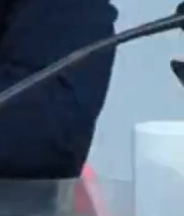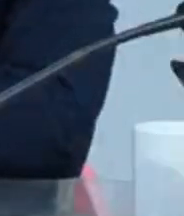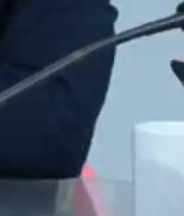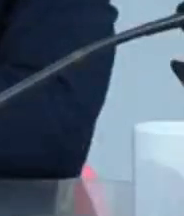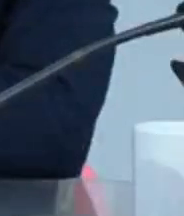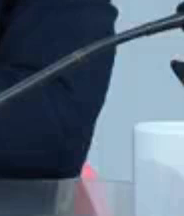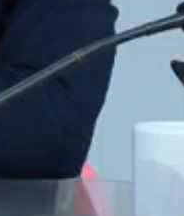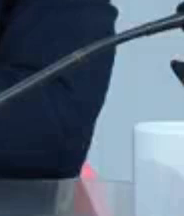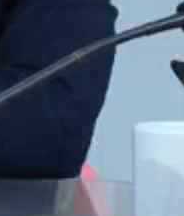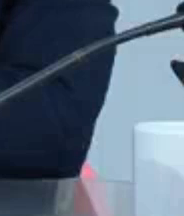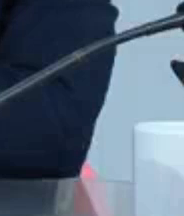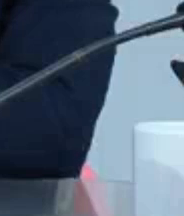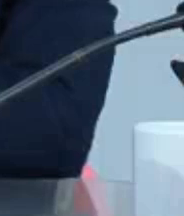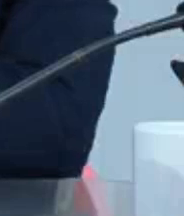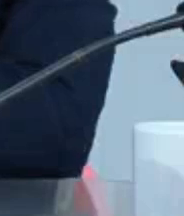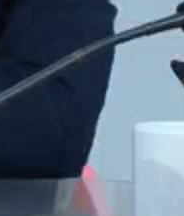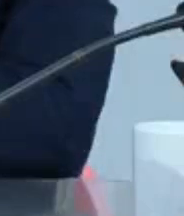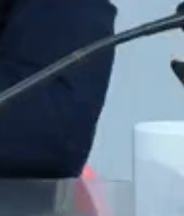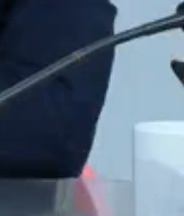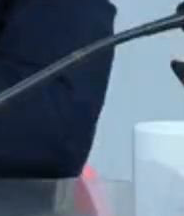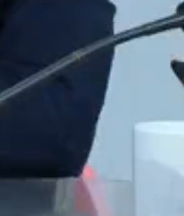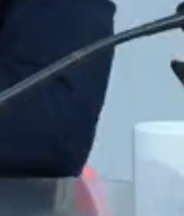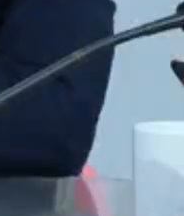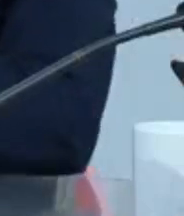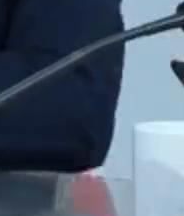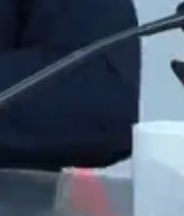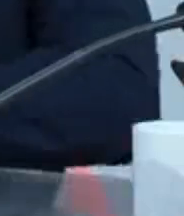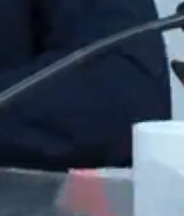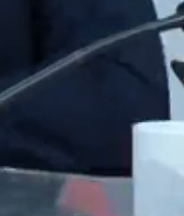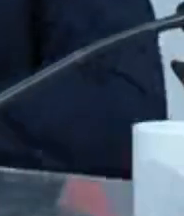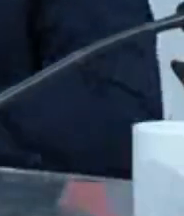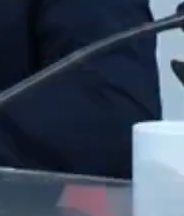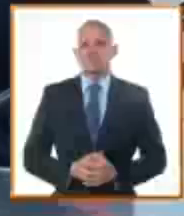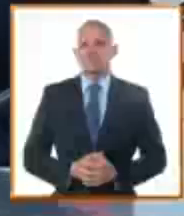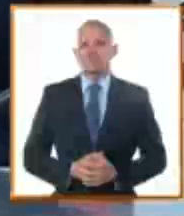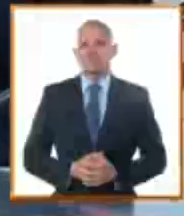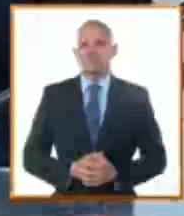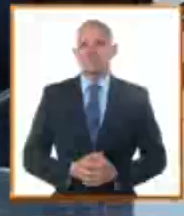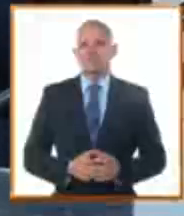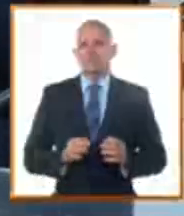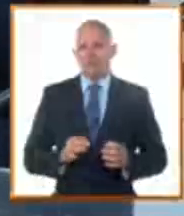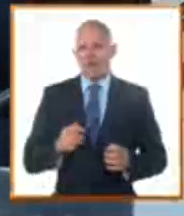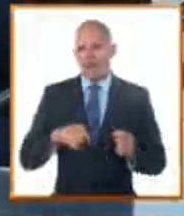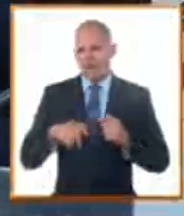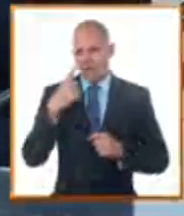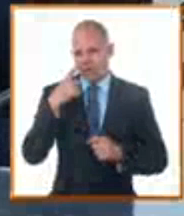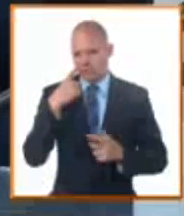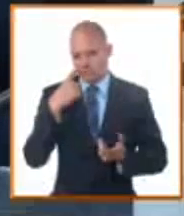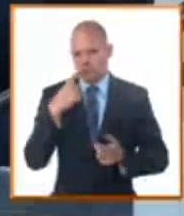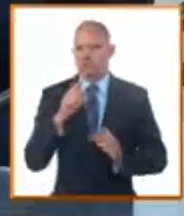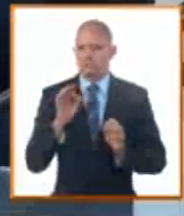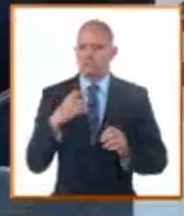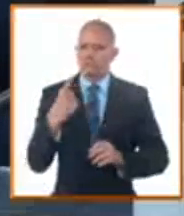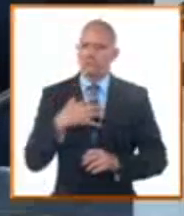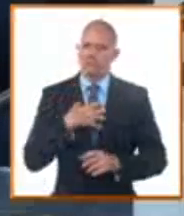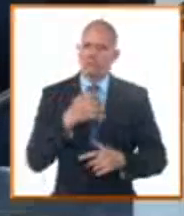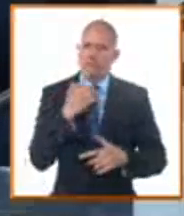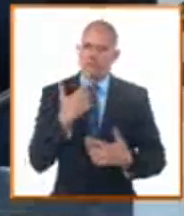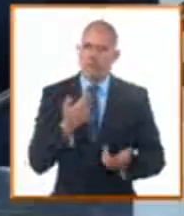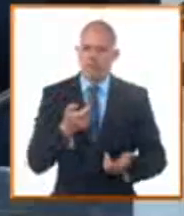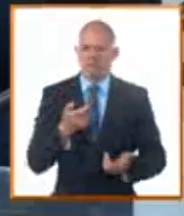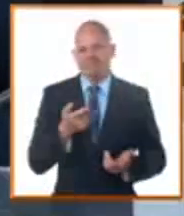exactamente por ciento. Ahora, si bien eso es cierto, también es cierto que aún tenemos